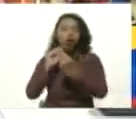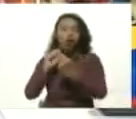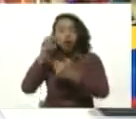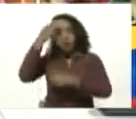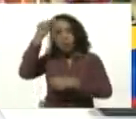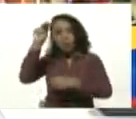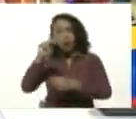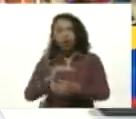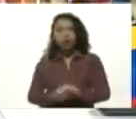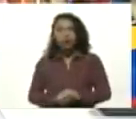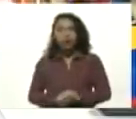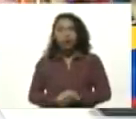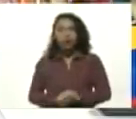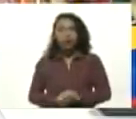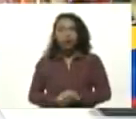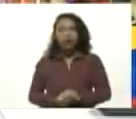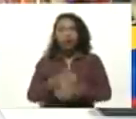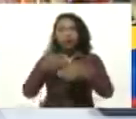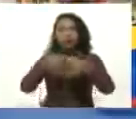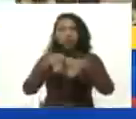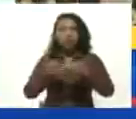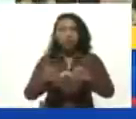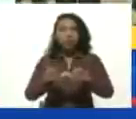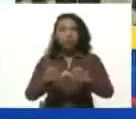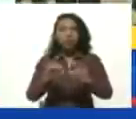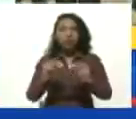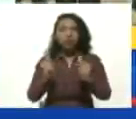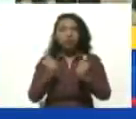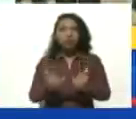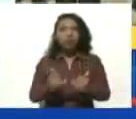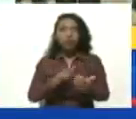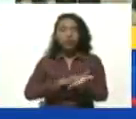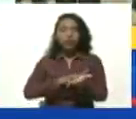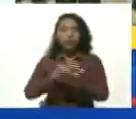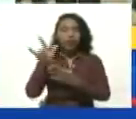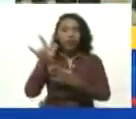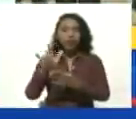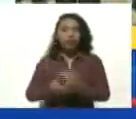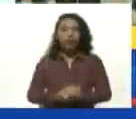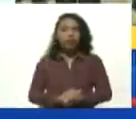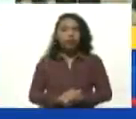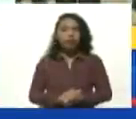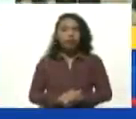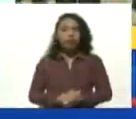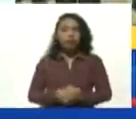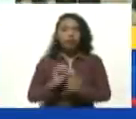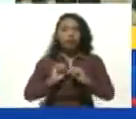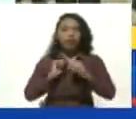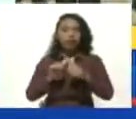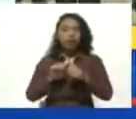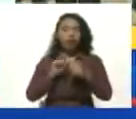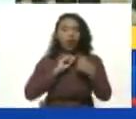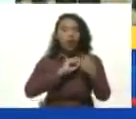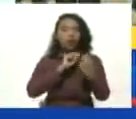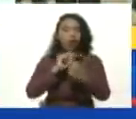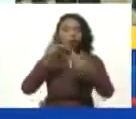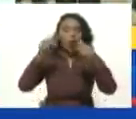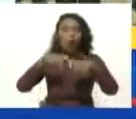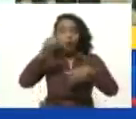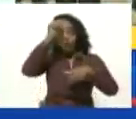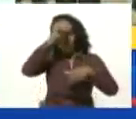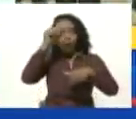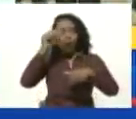México y suspendiera de inmediato su viaje para el inicio de los diálogos hoy